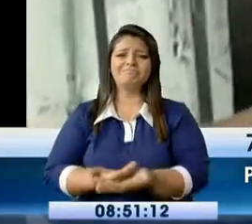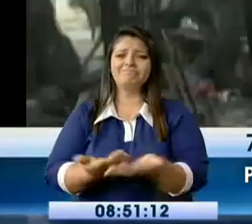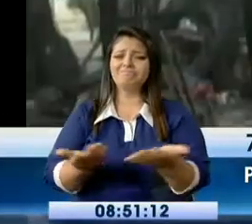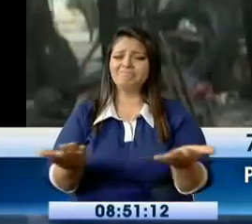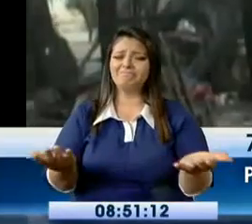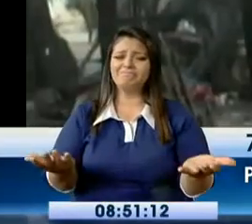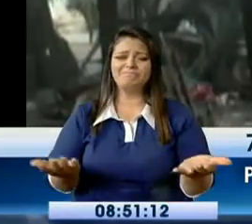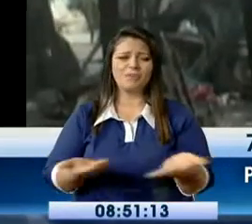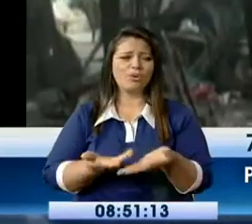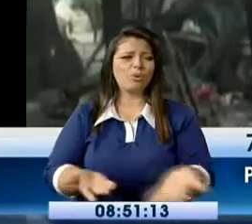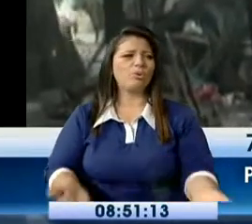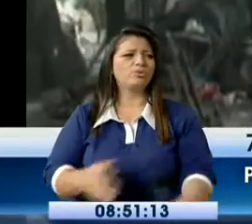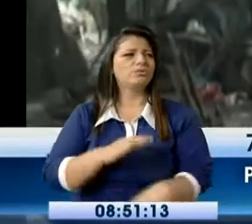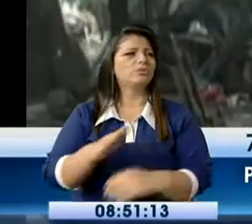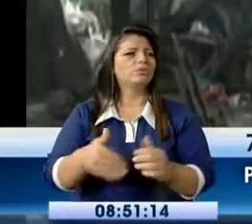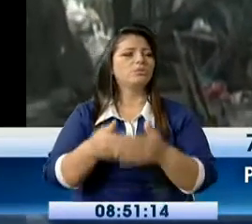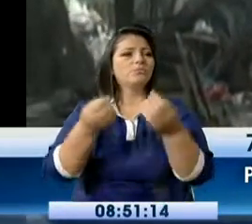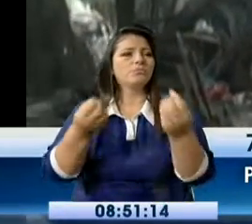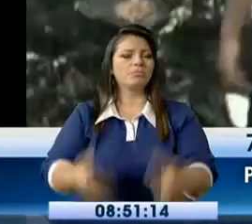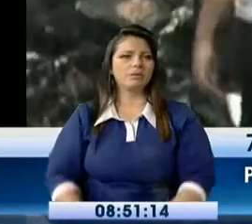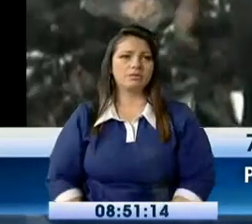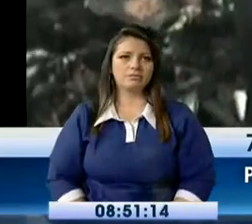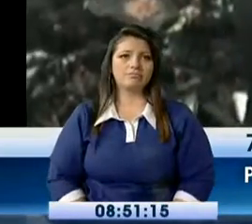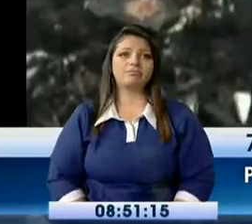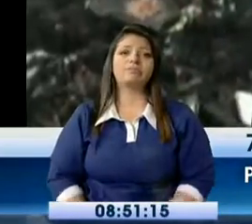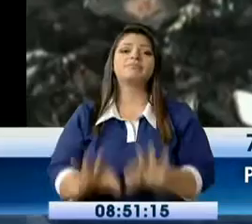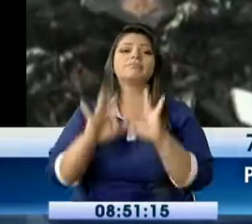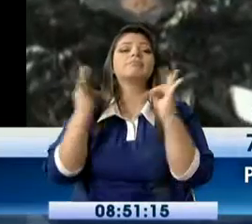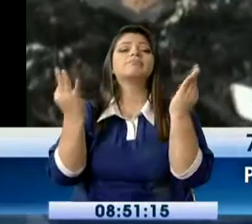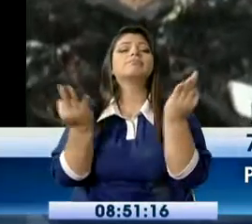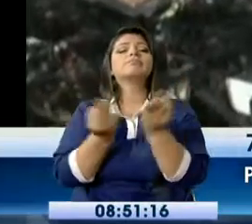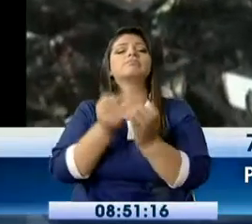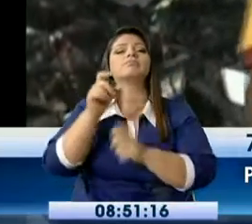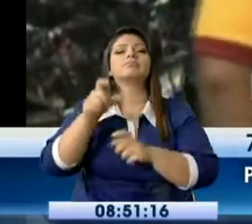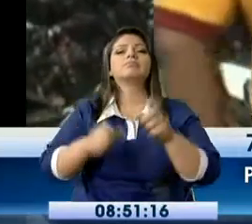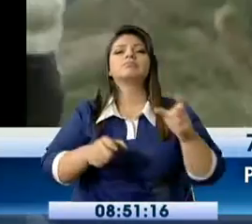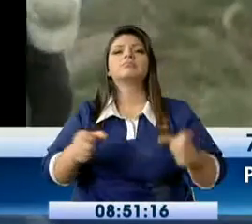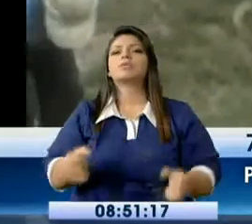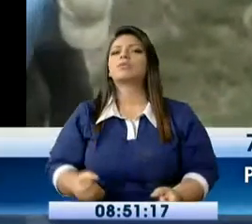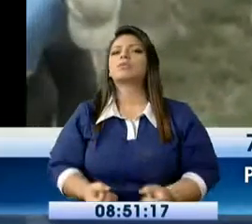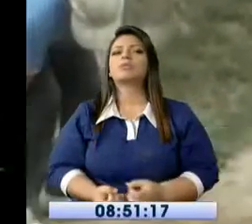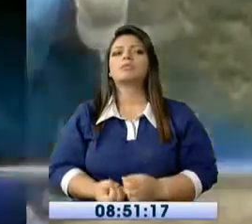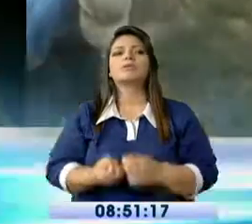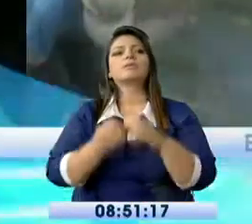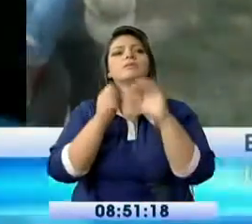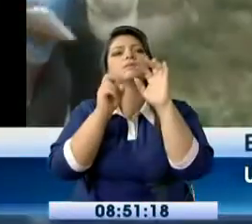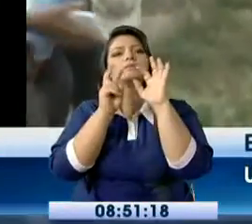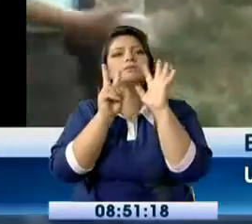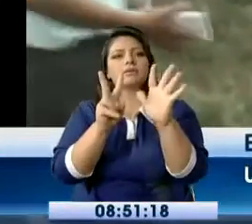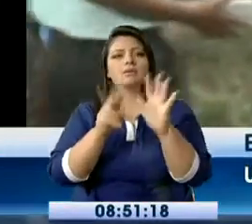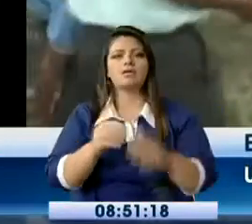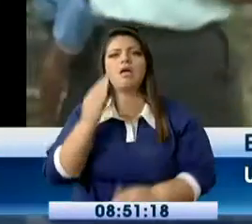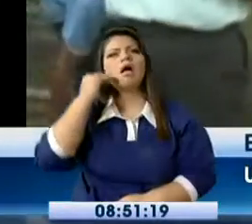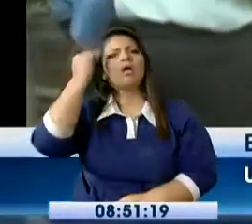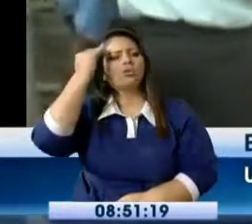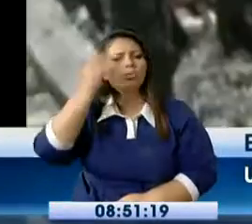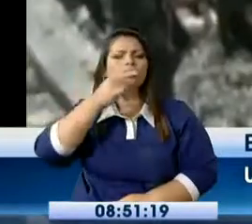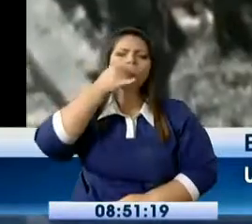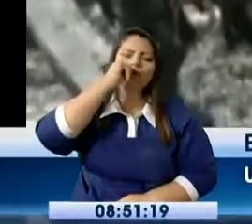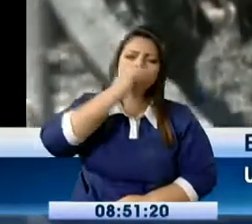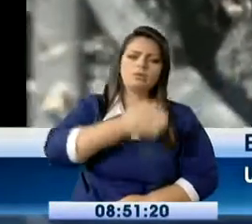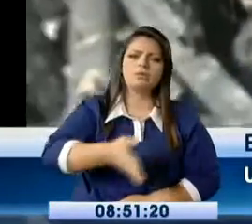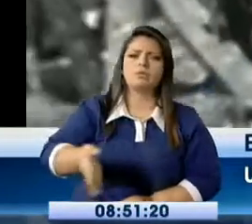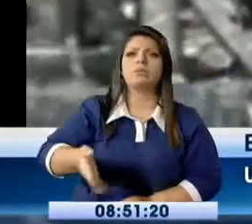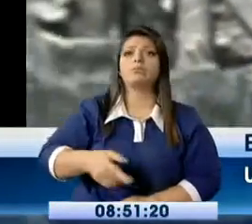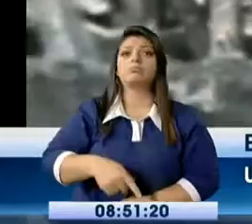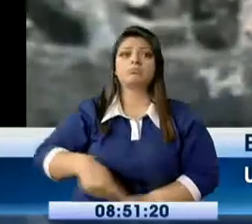nada. Un total de 7 personas, entre adultos y niños, lo perdieron todo. Ellas piden a las autoridades la ayuda inmediata,